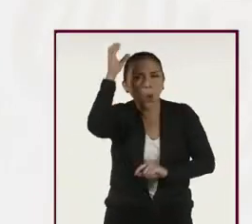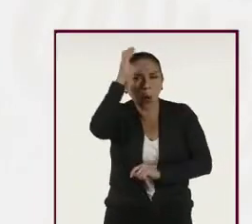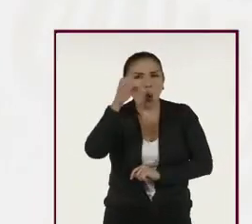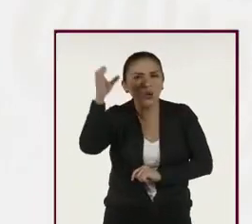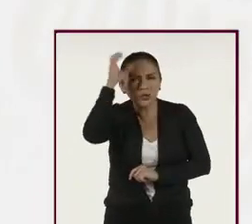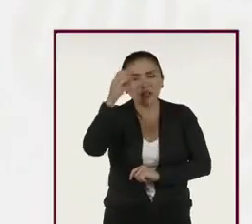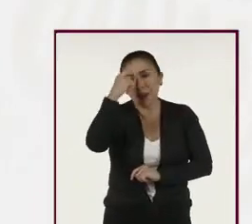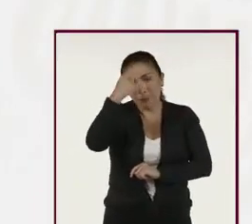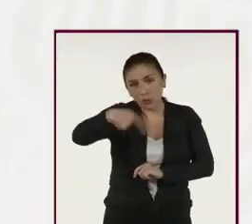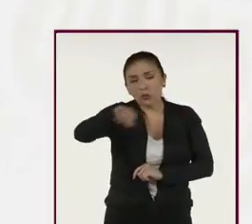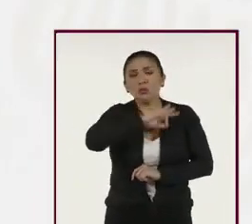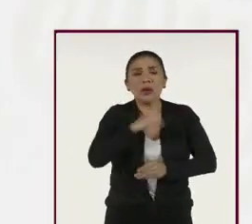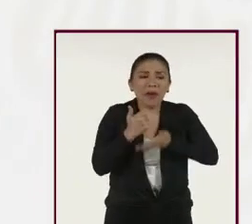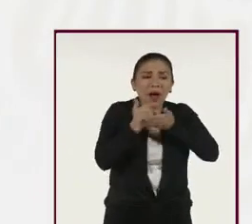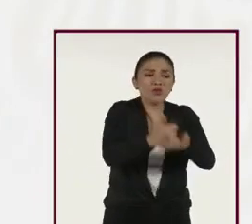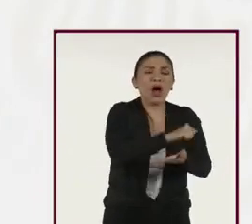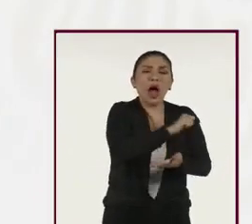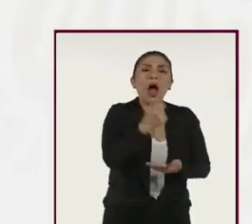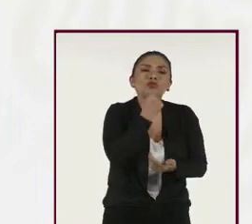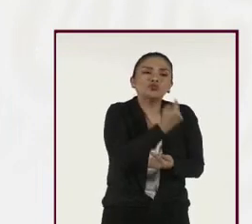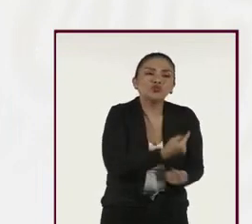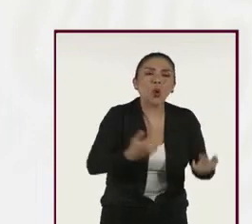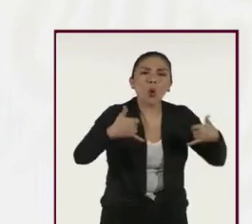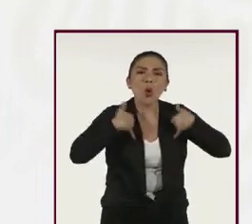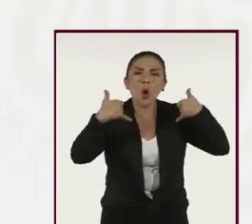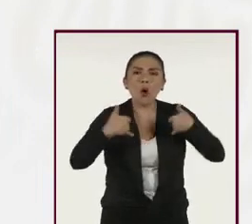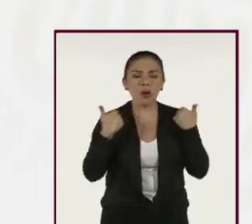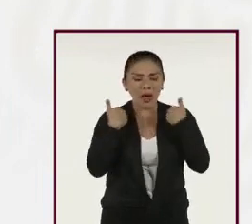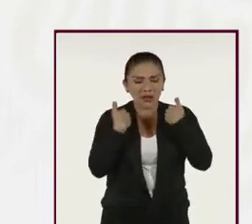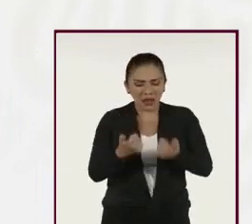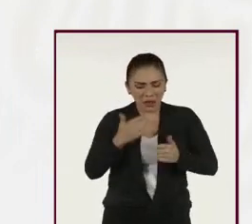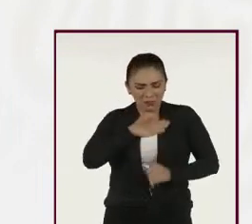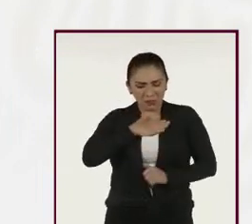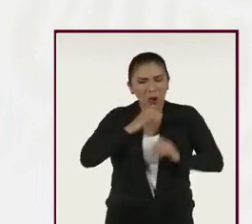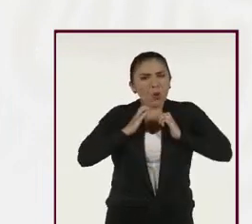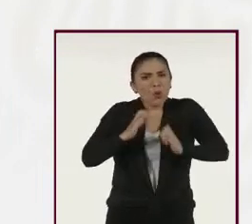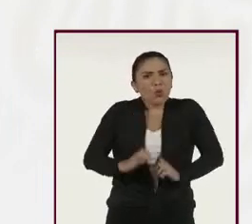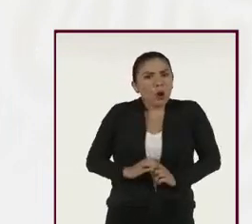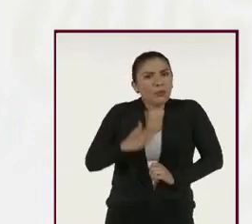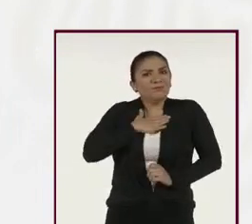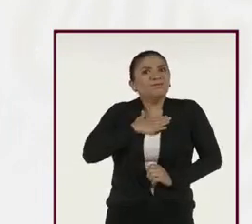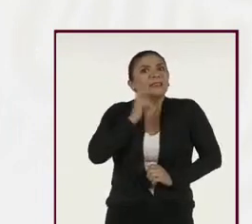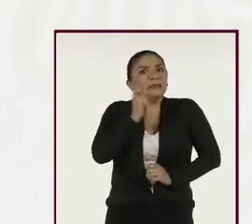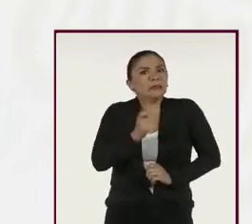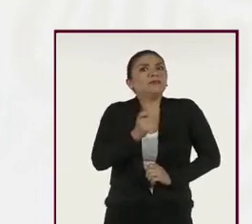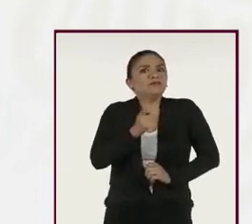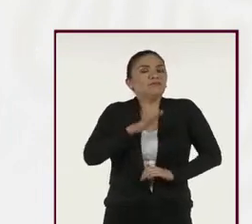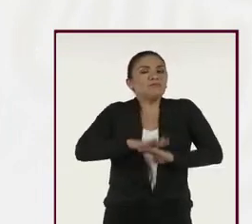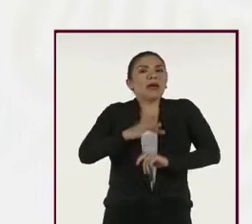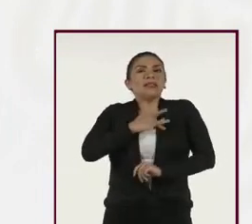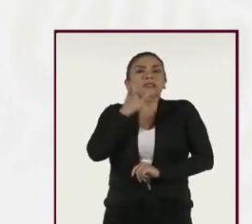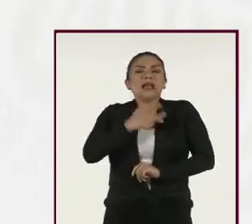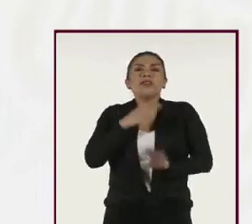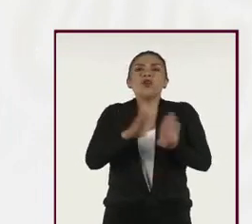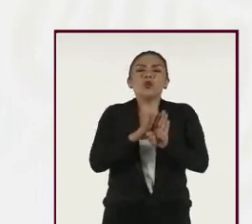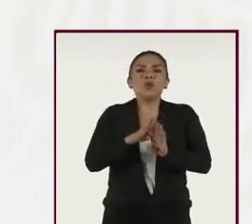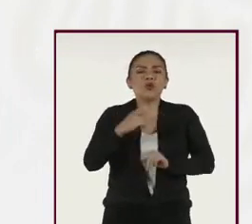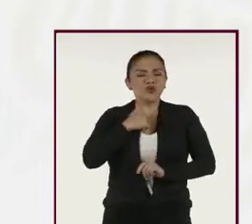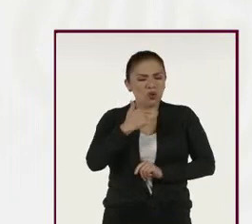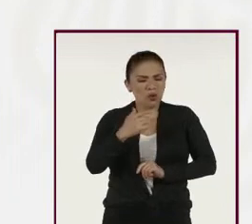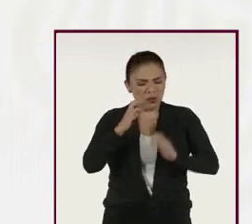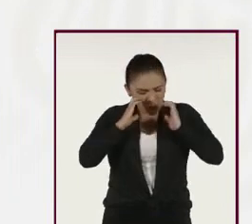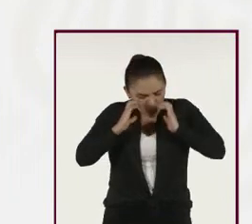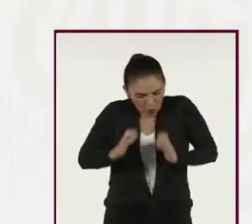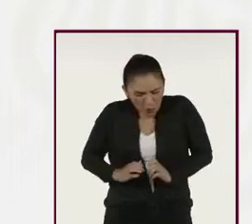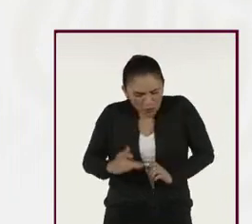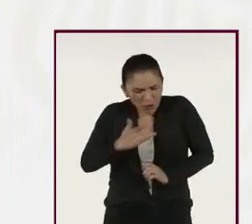poder ayudarles a los niños y a los adolescentes a hacerse conscientes de su cuerpo y de su afecto, y que tiene que ver cómo se perciben, cómo interpretan